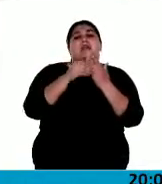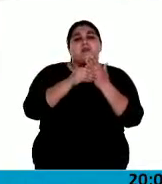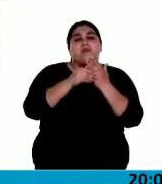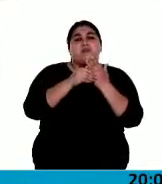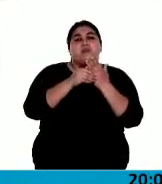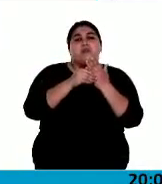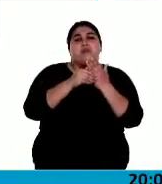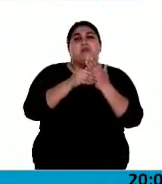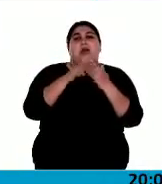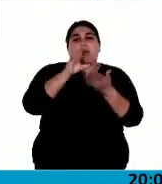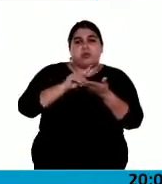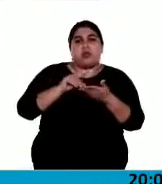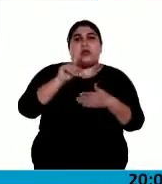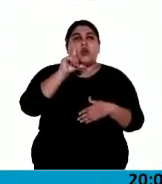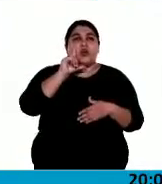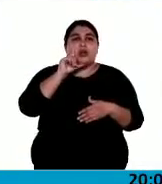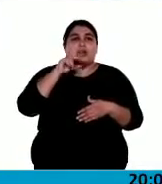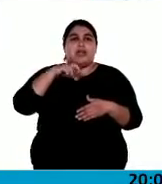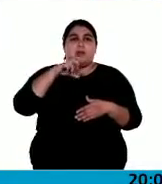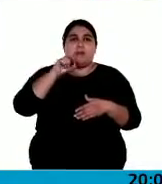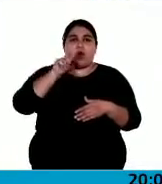Lipovetsky.